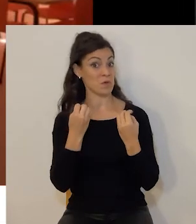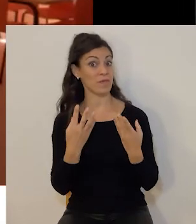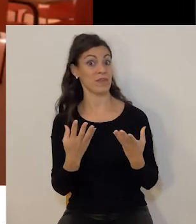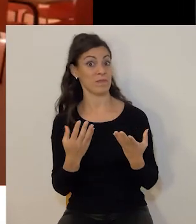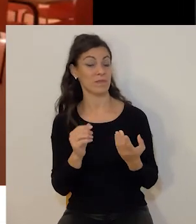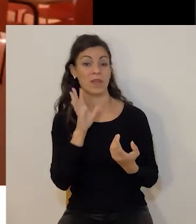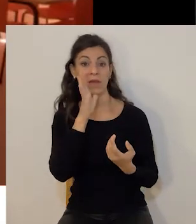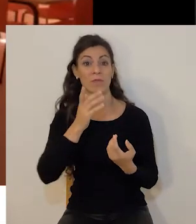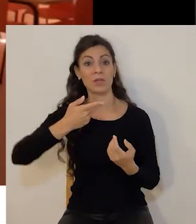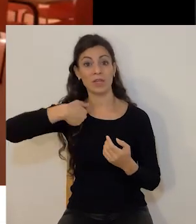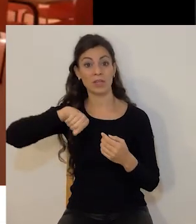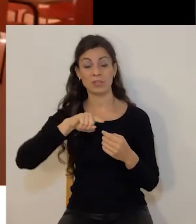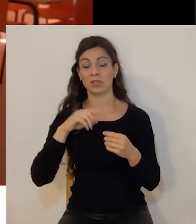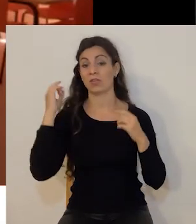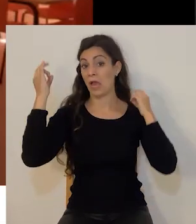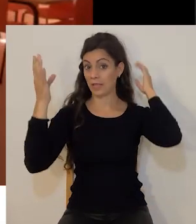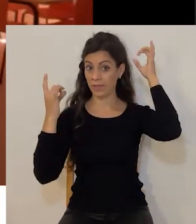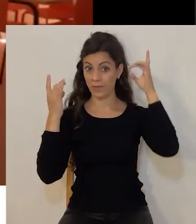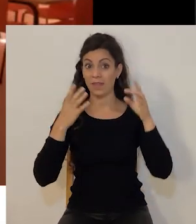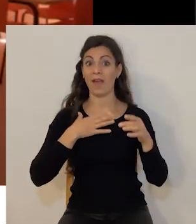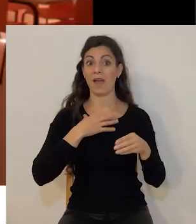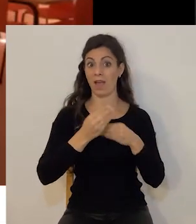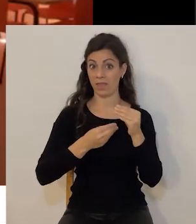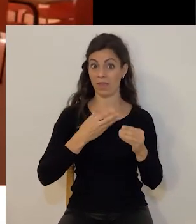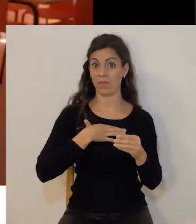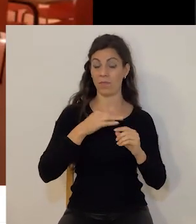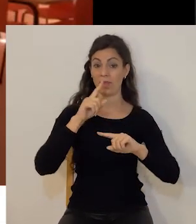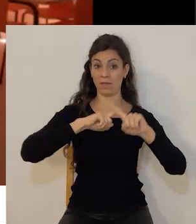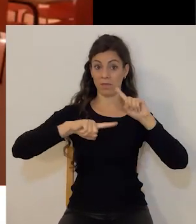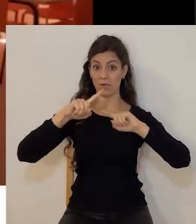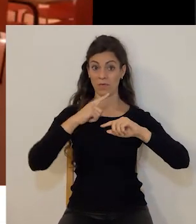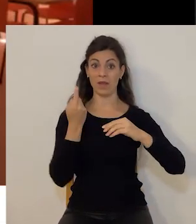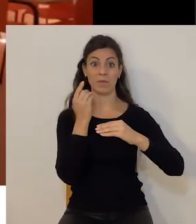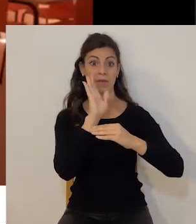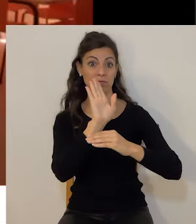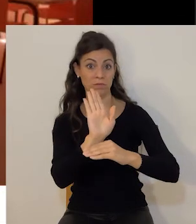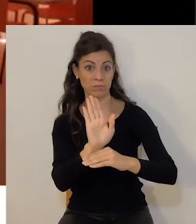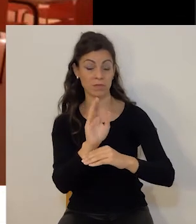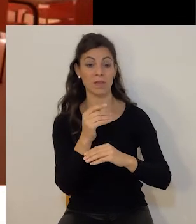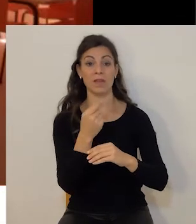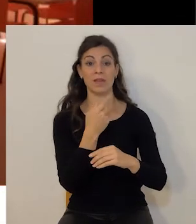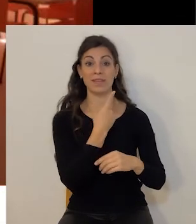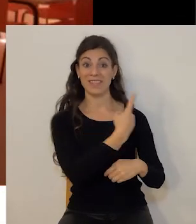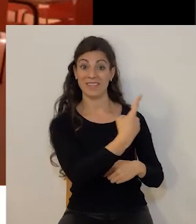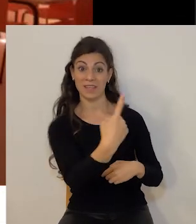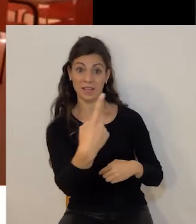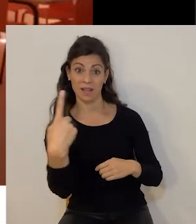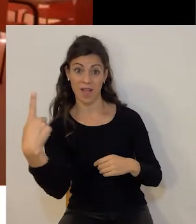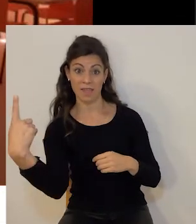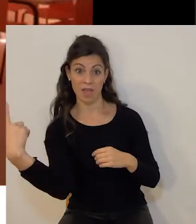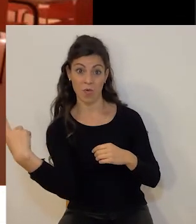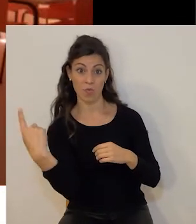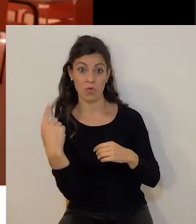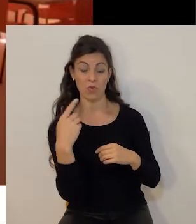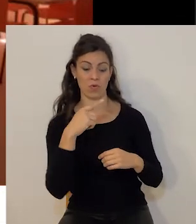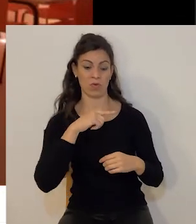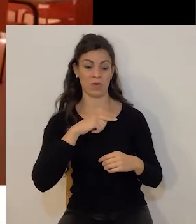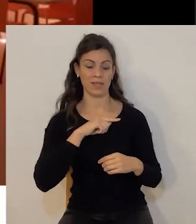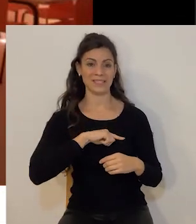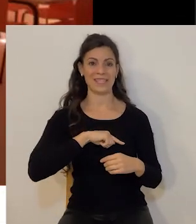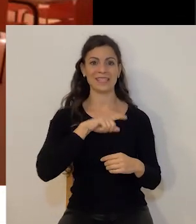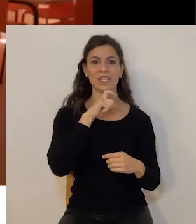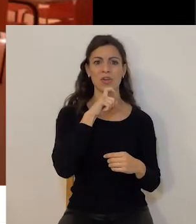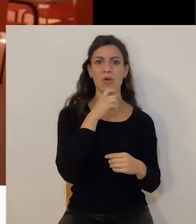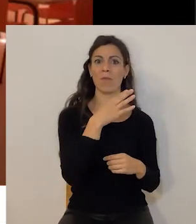podemos hacer cualquier actividad en el que se plantea un problema y cada uno elige en esta situación cómo te sientes.